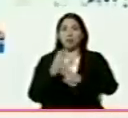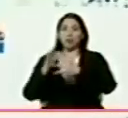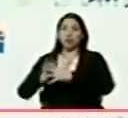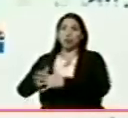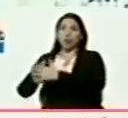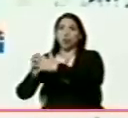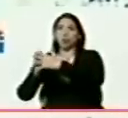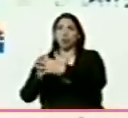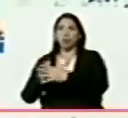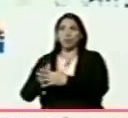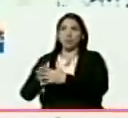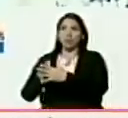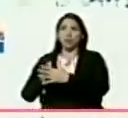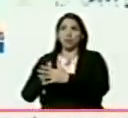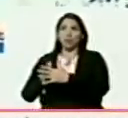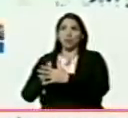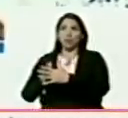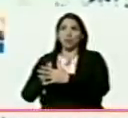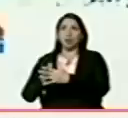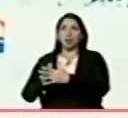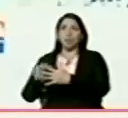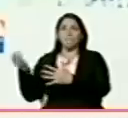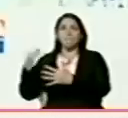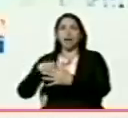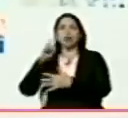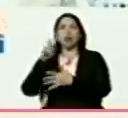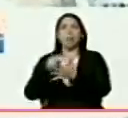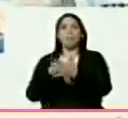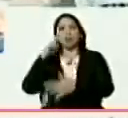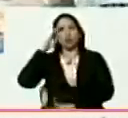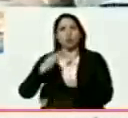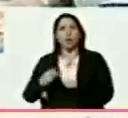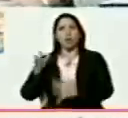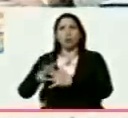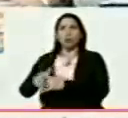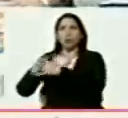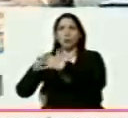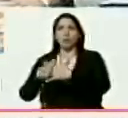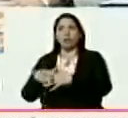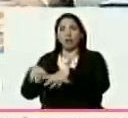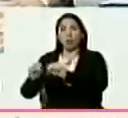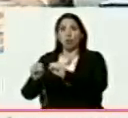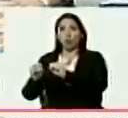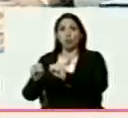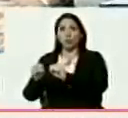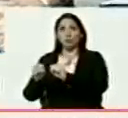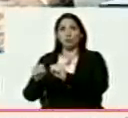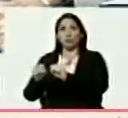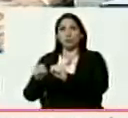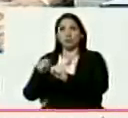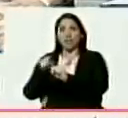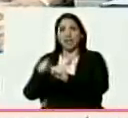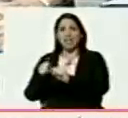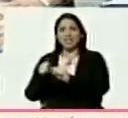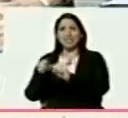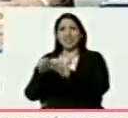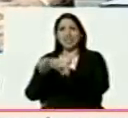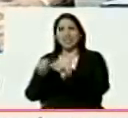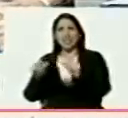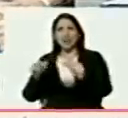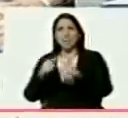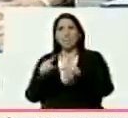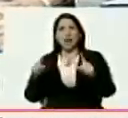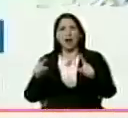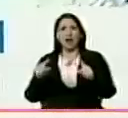norteamericanas, más de 2.000 soldados norteamericanos que ocupan esta forma para